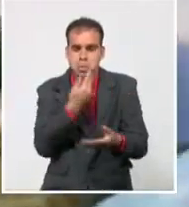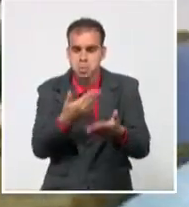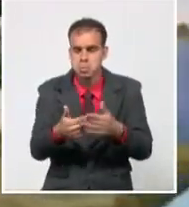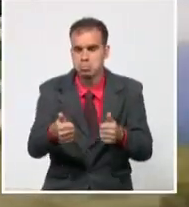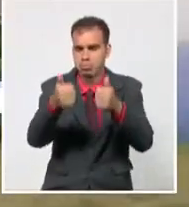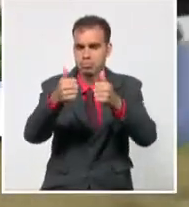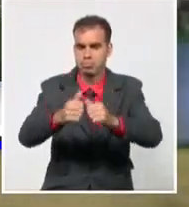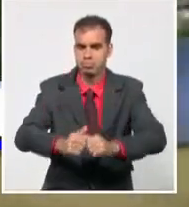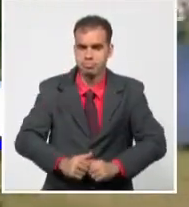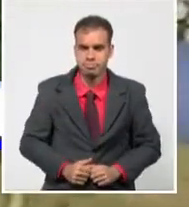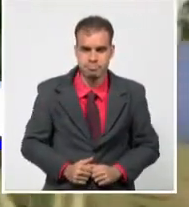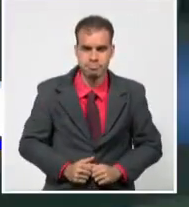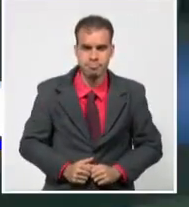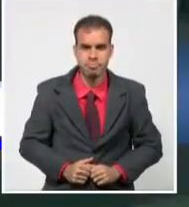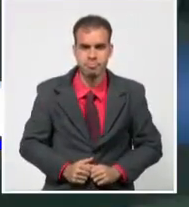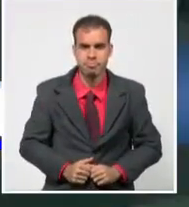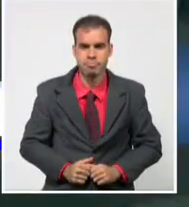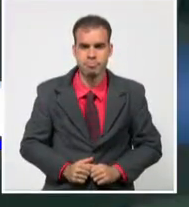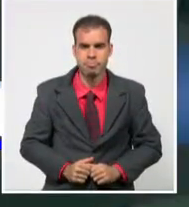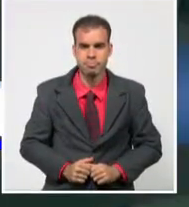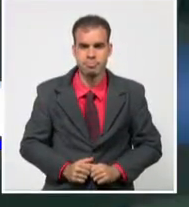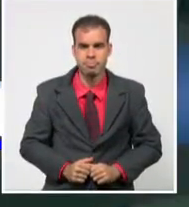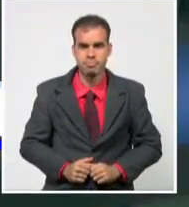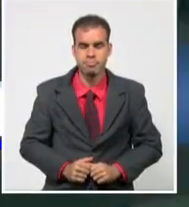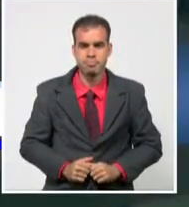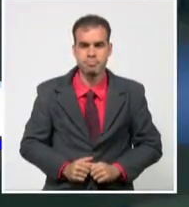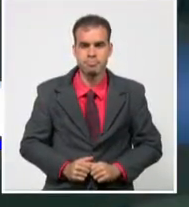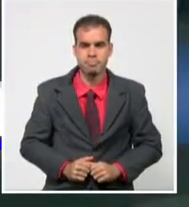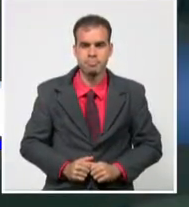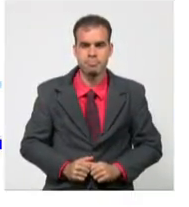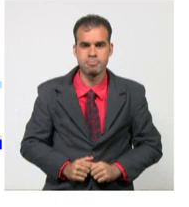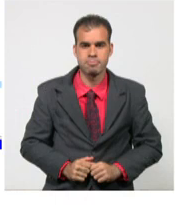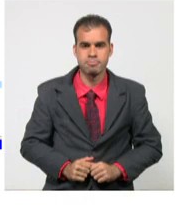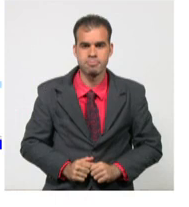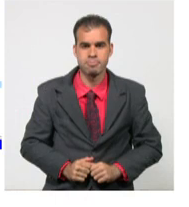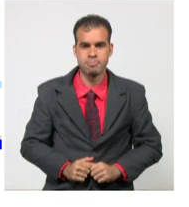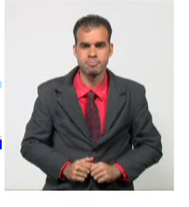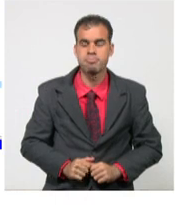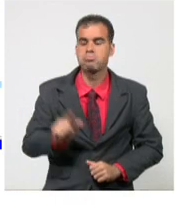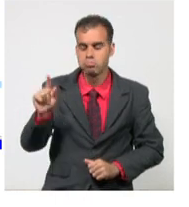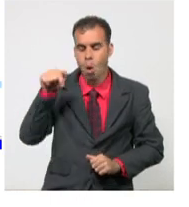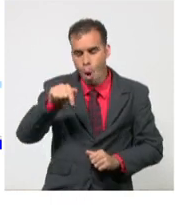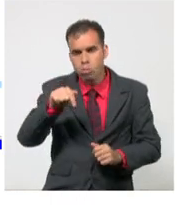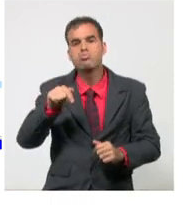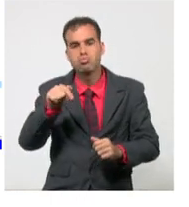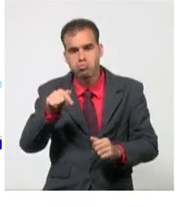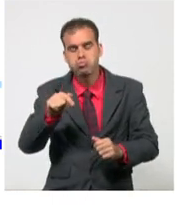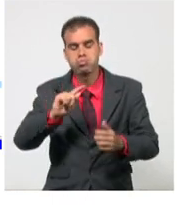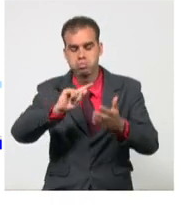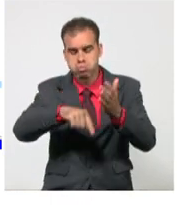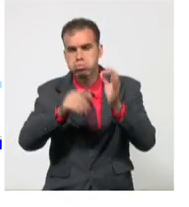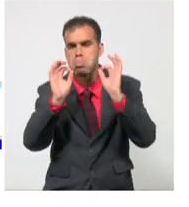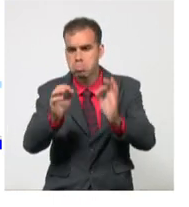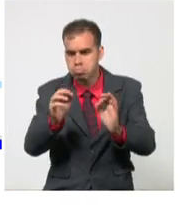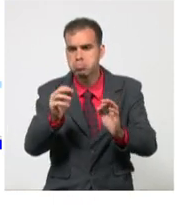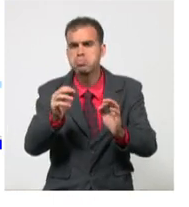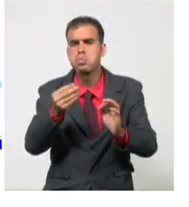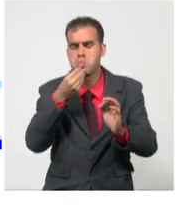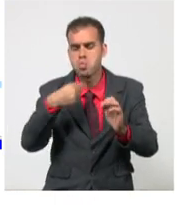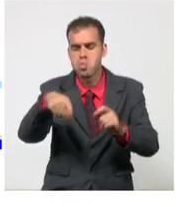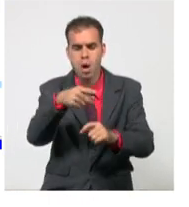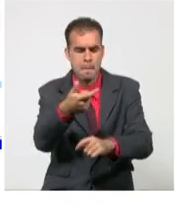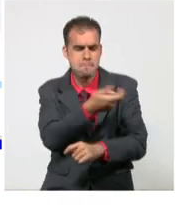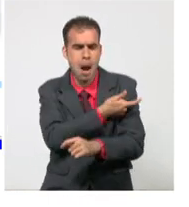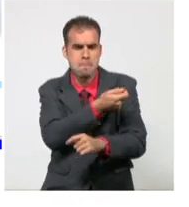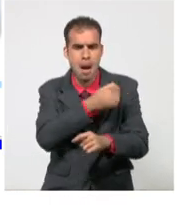La Autoridad Reguladora de Medicamentos, Equipos y Dispositivos Médicos de Cuba autoriza hoy el uso de emergencia del itolizumab, dado